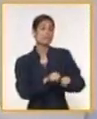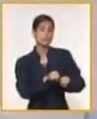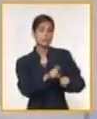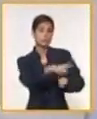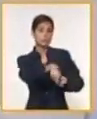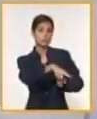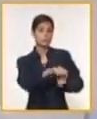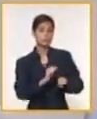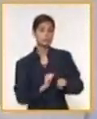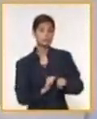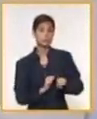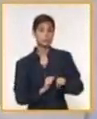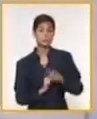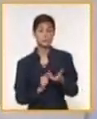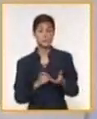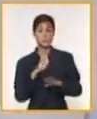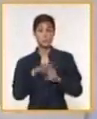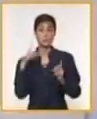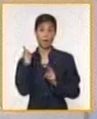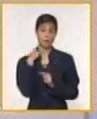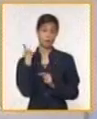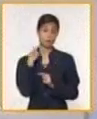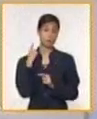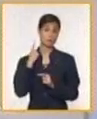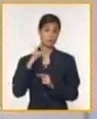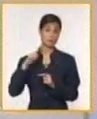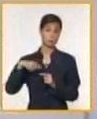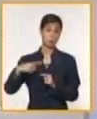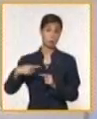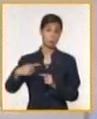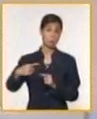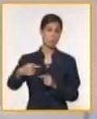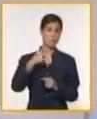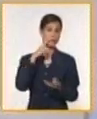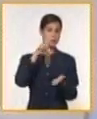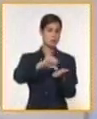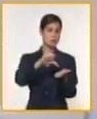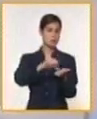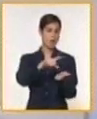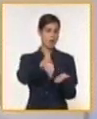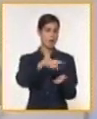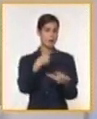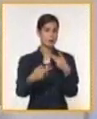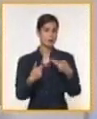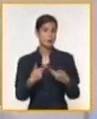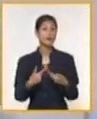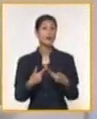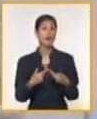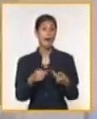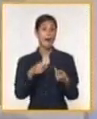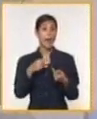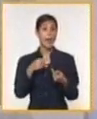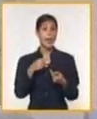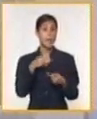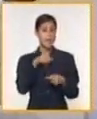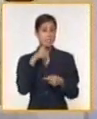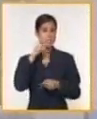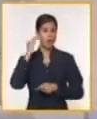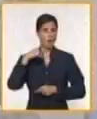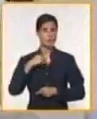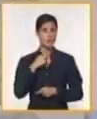a lo largo de todos estos años los iraníes se han ido preparando y han ido fortaleciendo. Y a pesar de toda